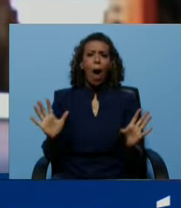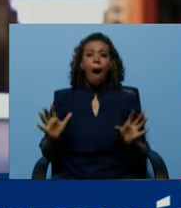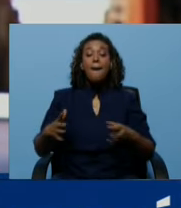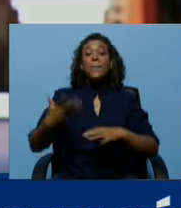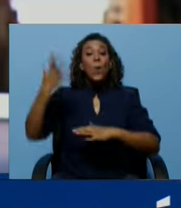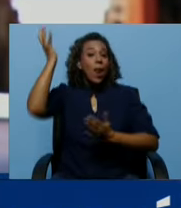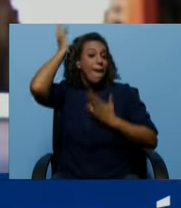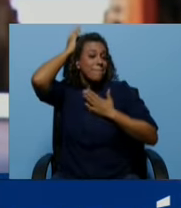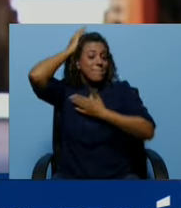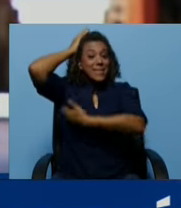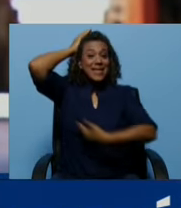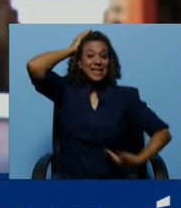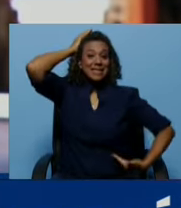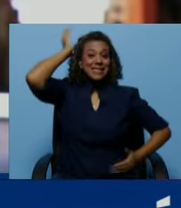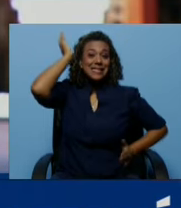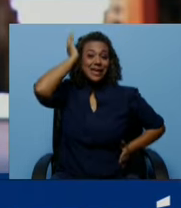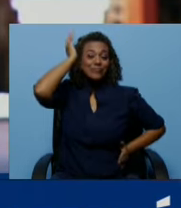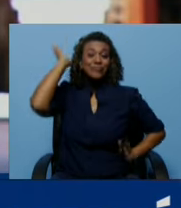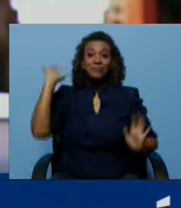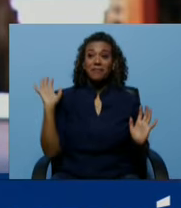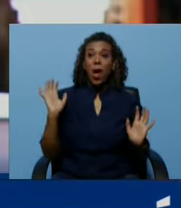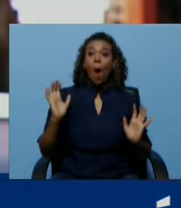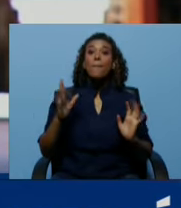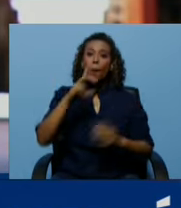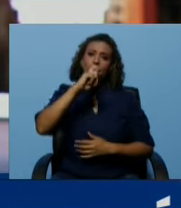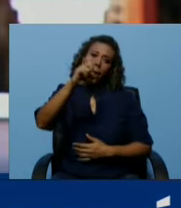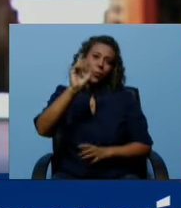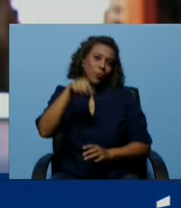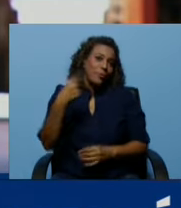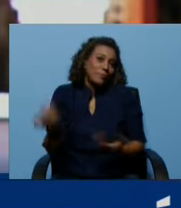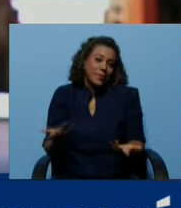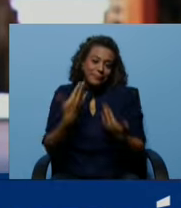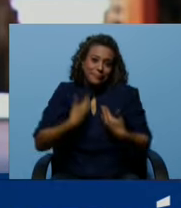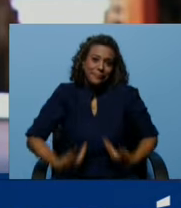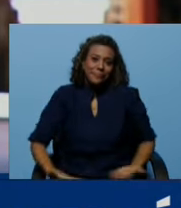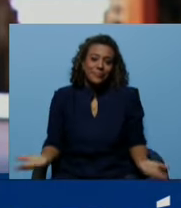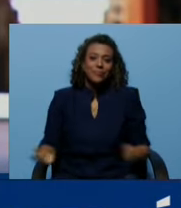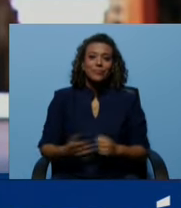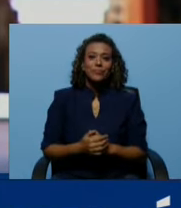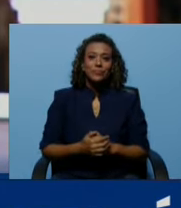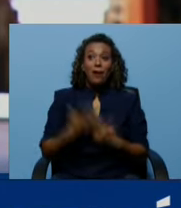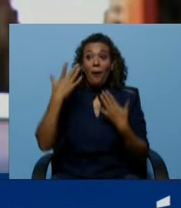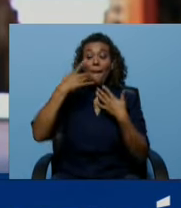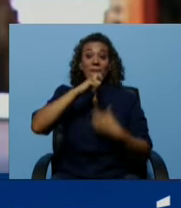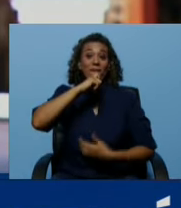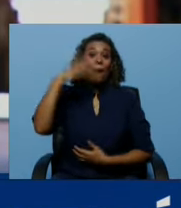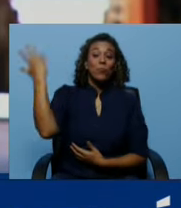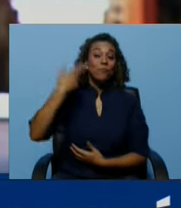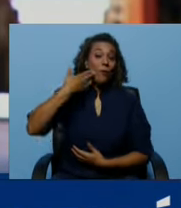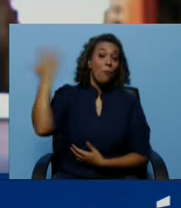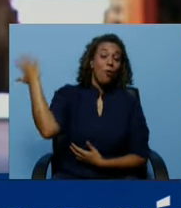mises. Y por Maduro también. Lo hicieron famoso a Maduro.